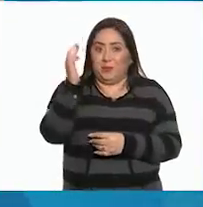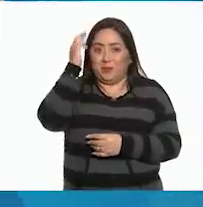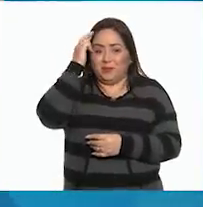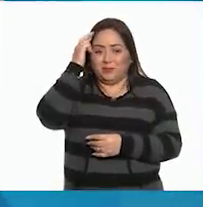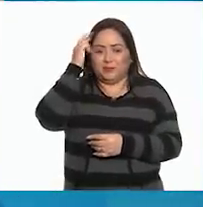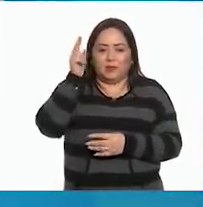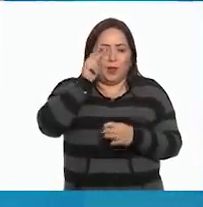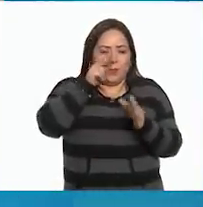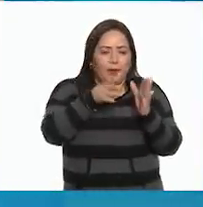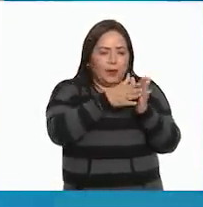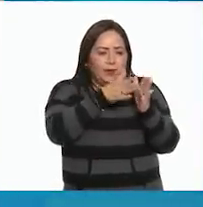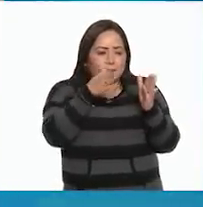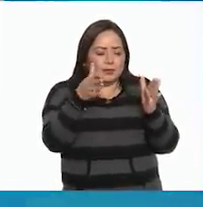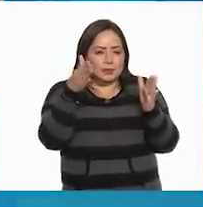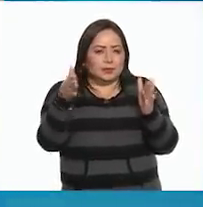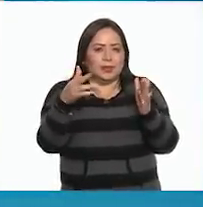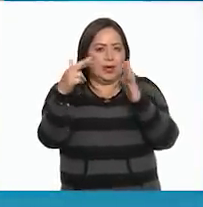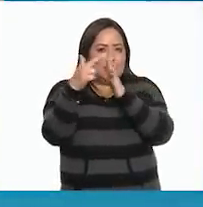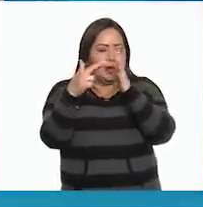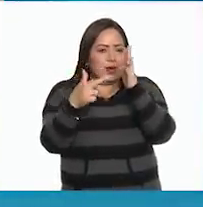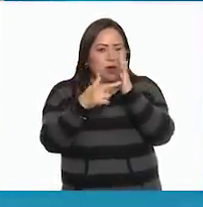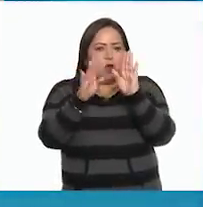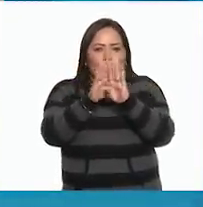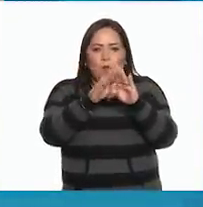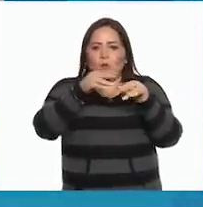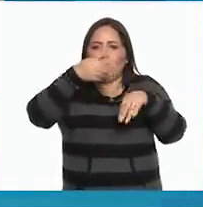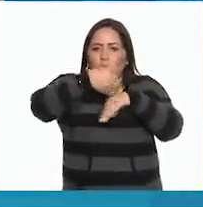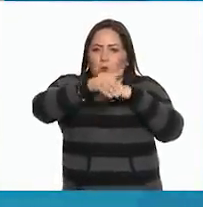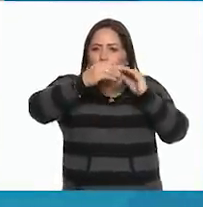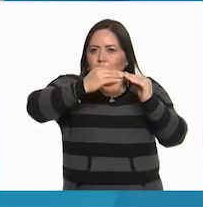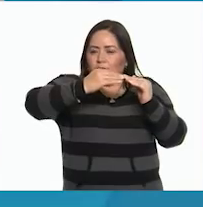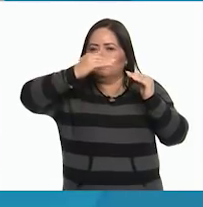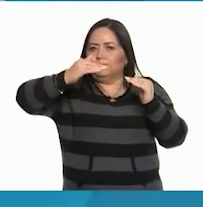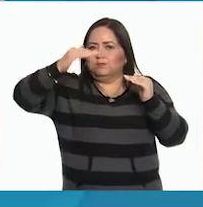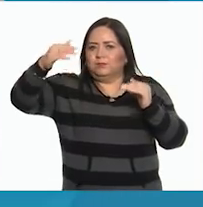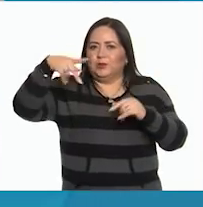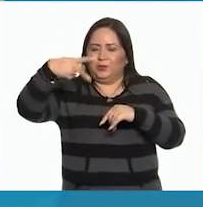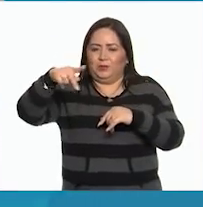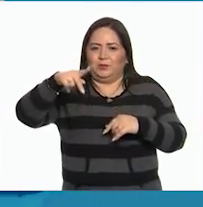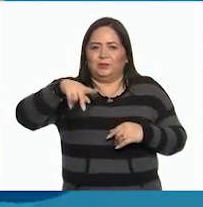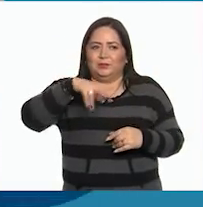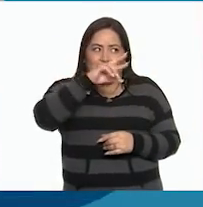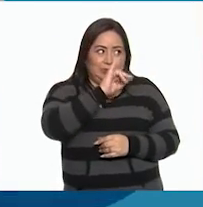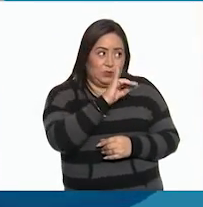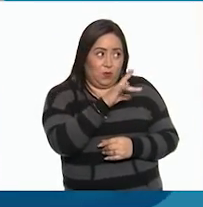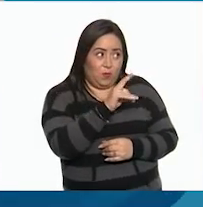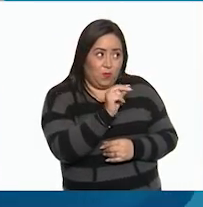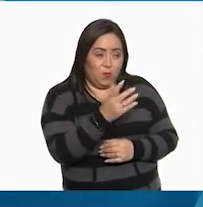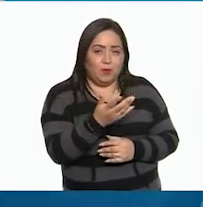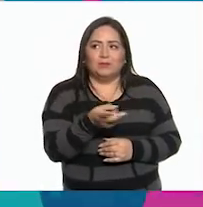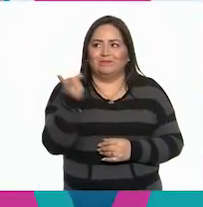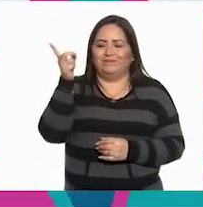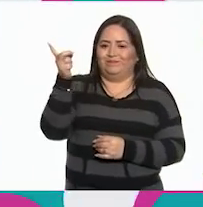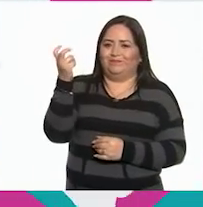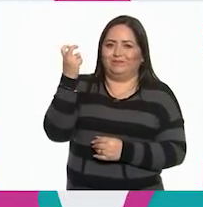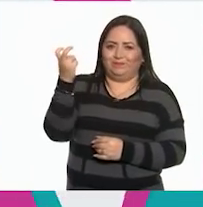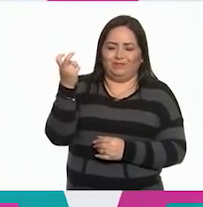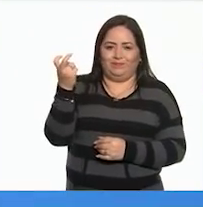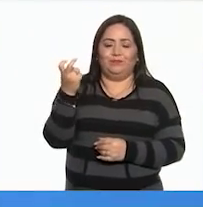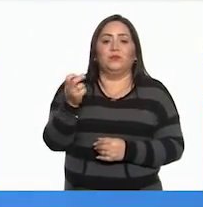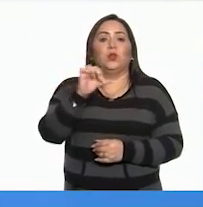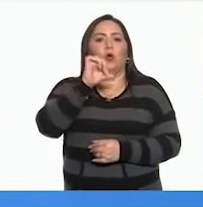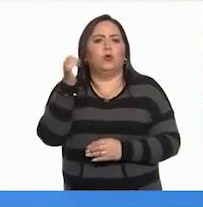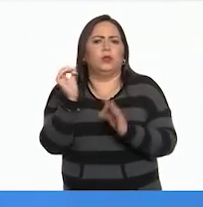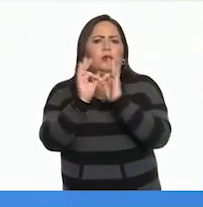la regularidad es la regla de construcción de la sucesión. ¿No es así, maestro? Efectivamente.